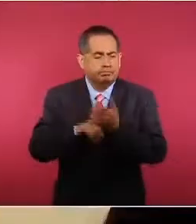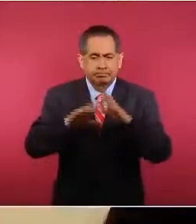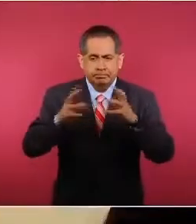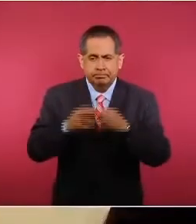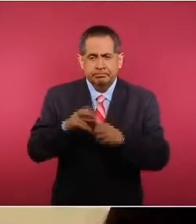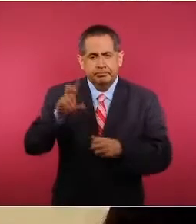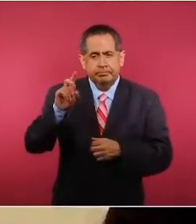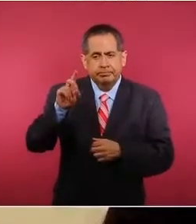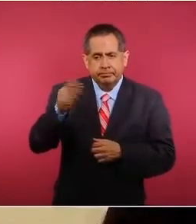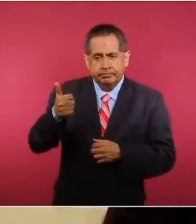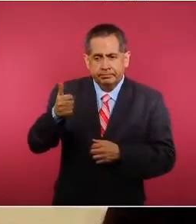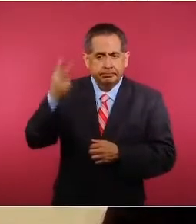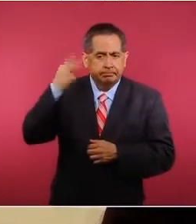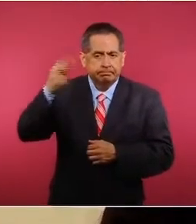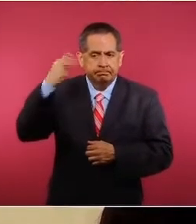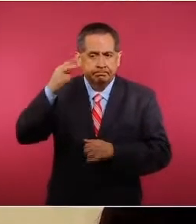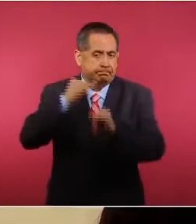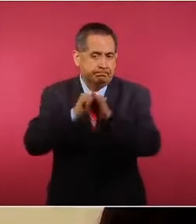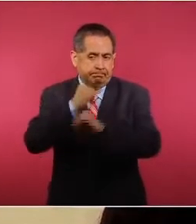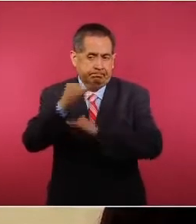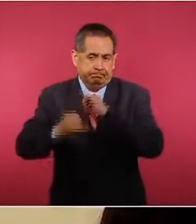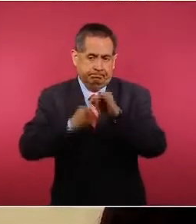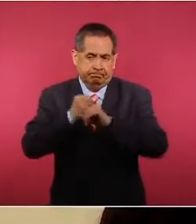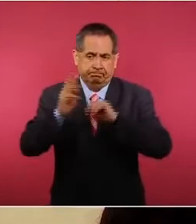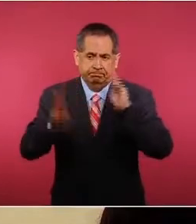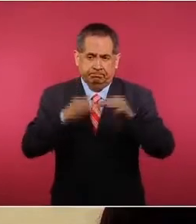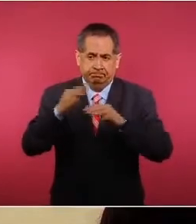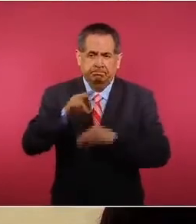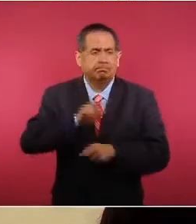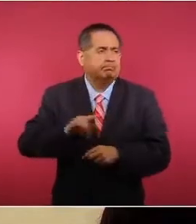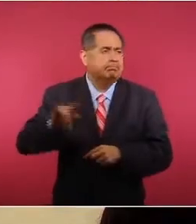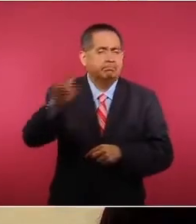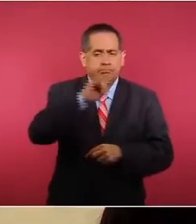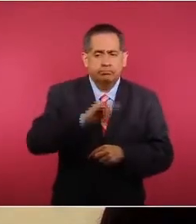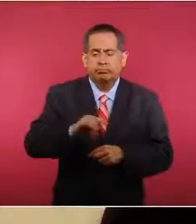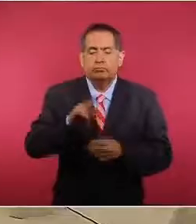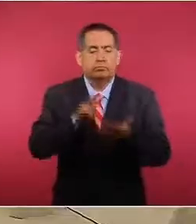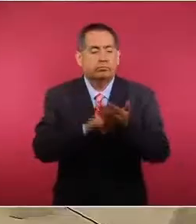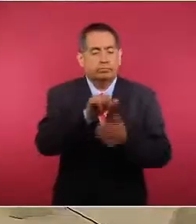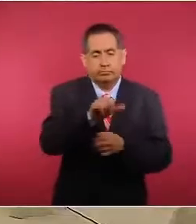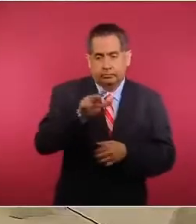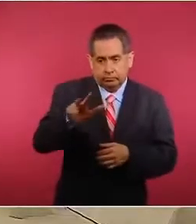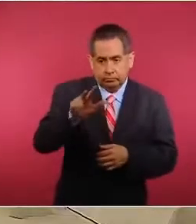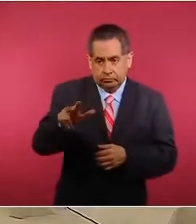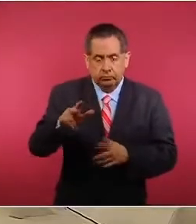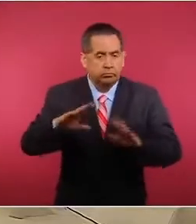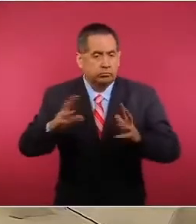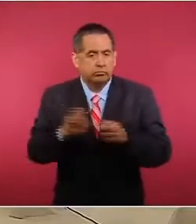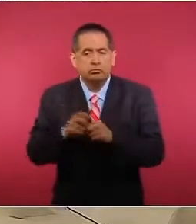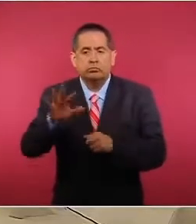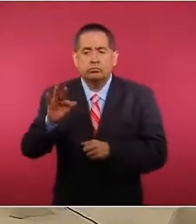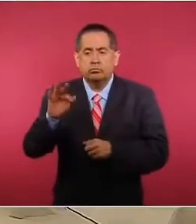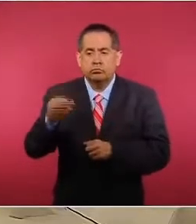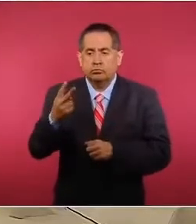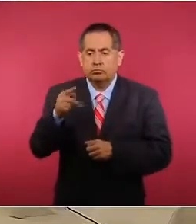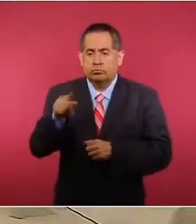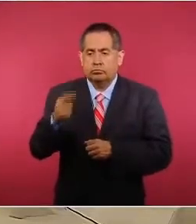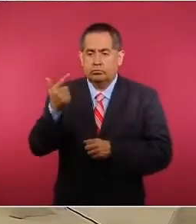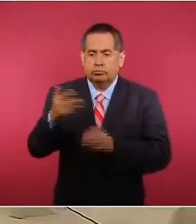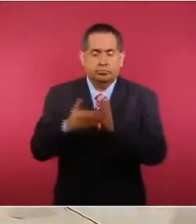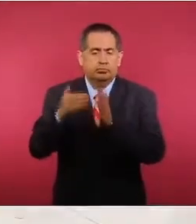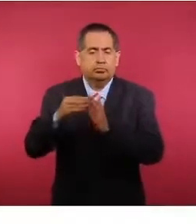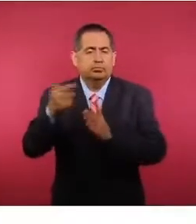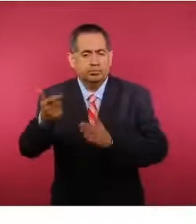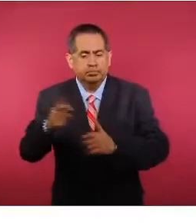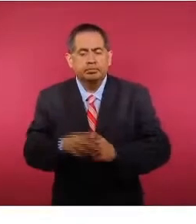36 giras internacionales en este avión. En el 2016, 18 con 42.7 millones